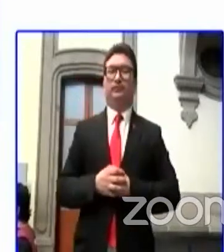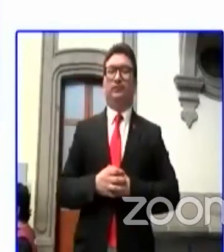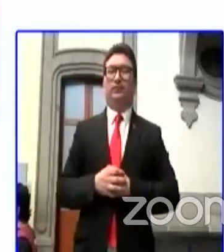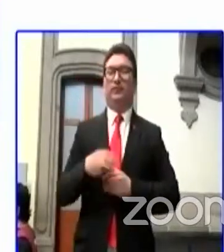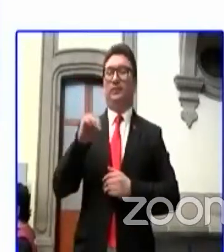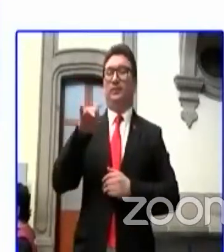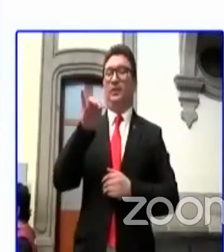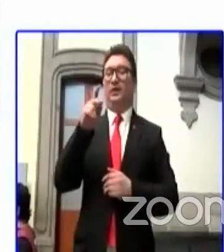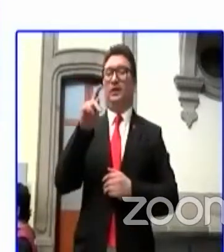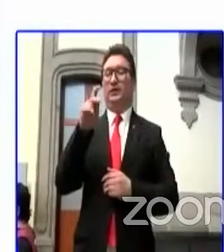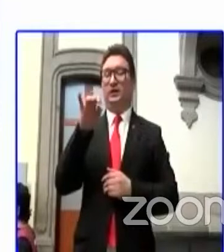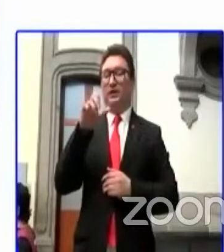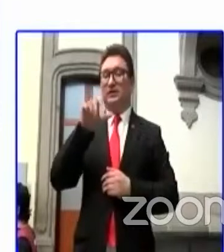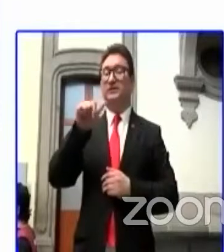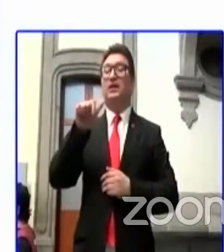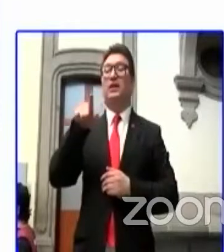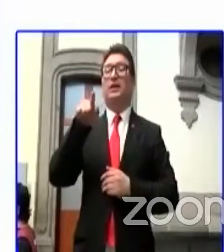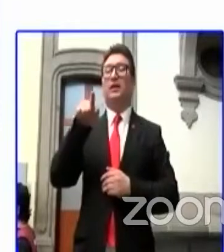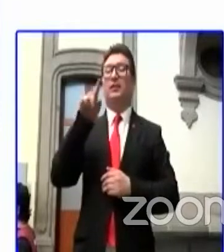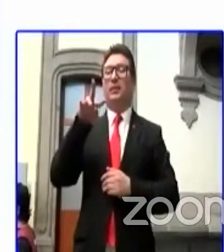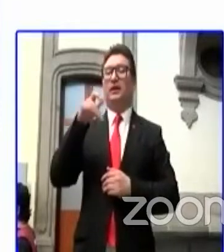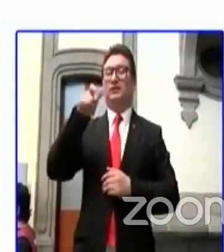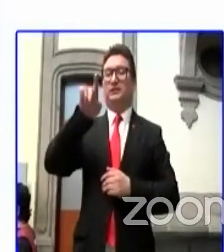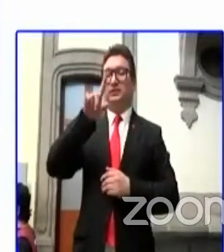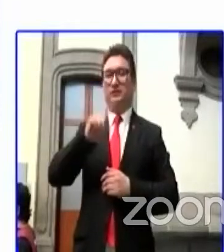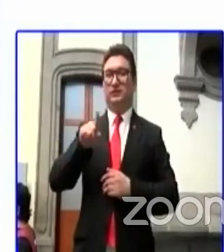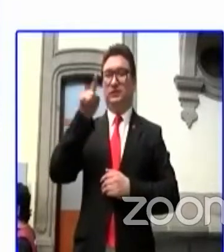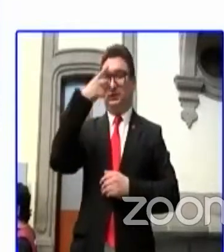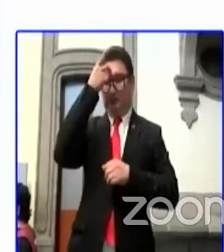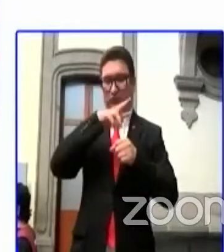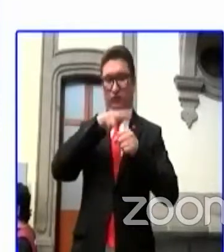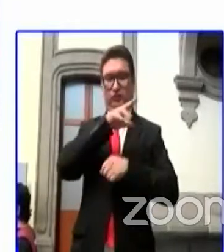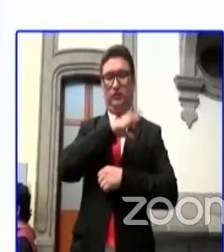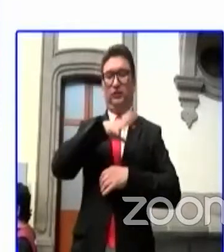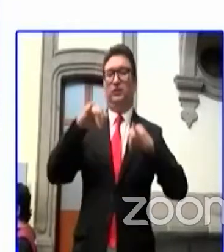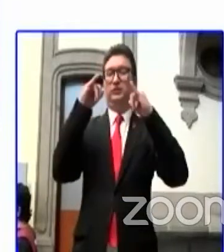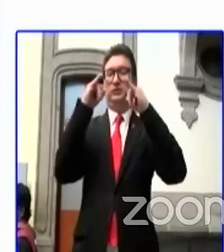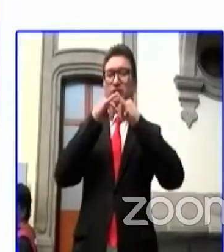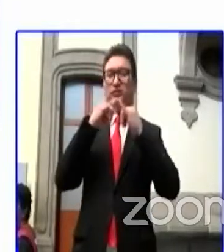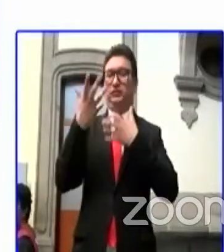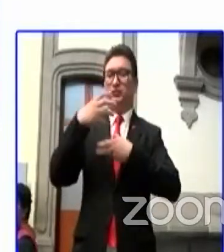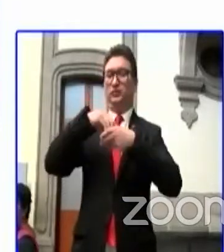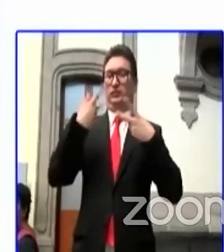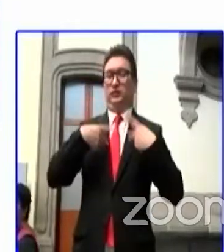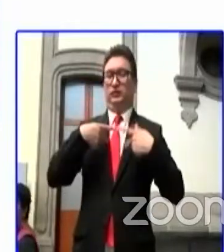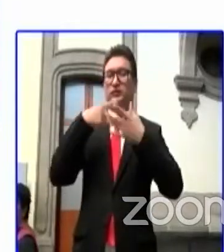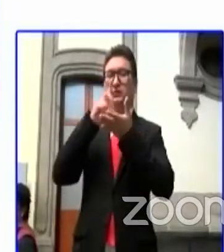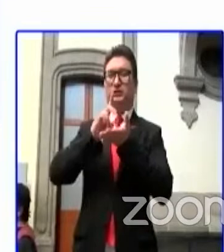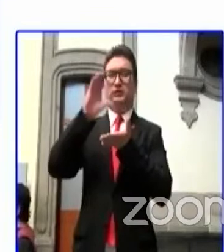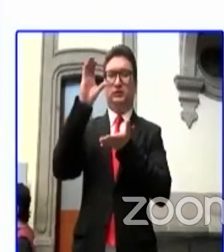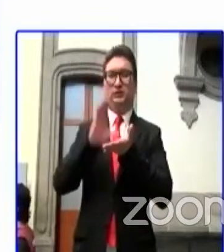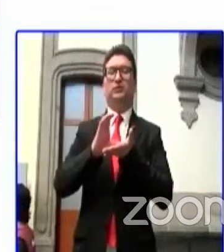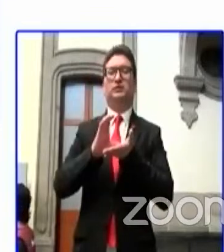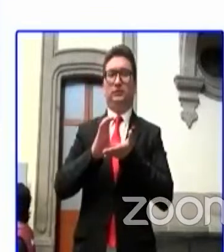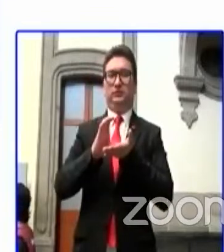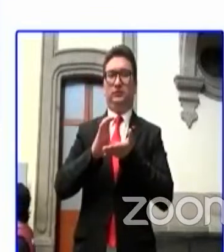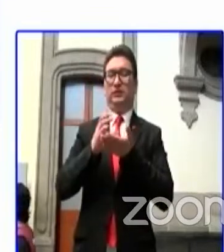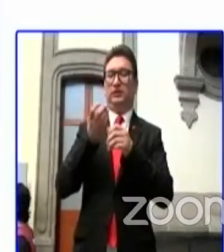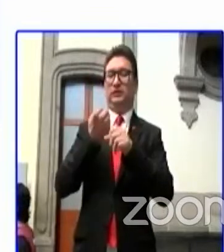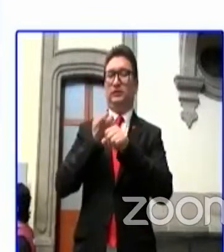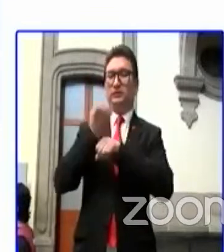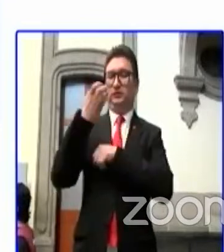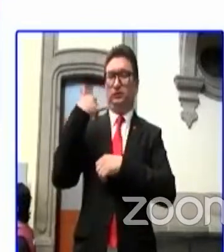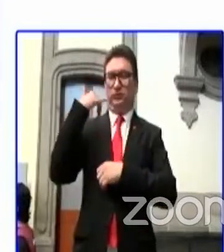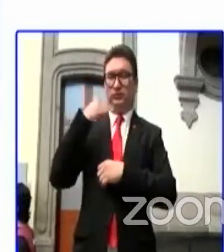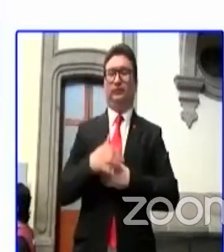María Teresa Vázquez Vaqueiro, directora general del Instituto para la Inclusión de las Personas con Discapacidad del Estado de